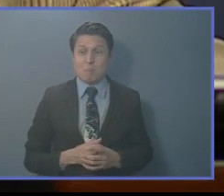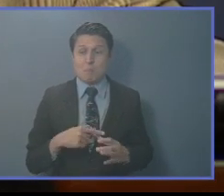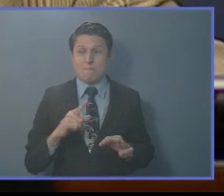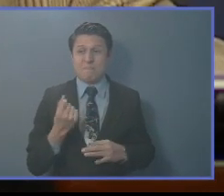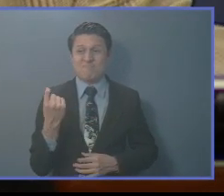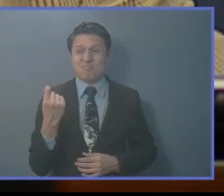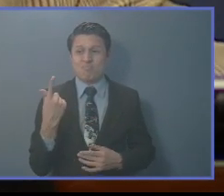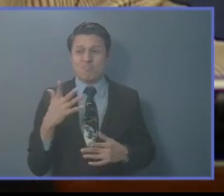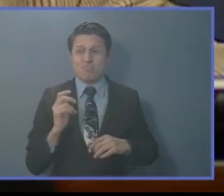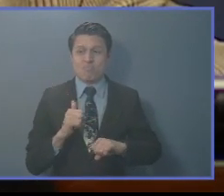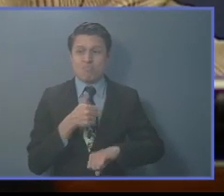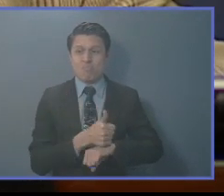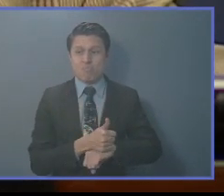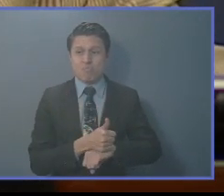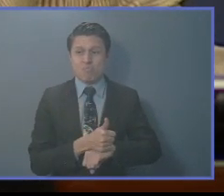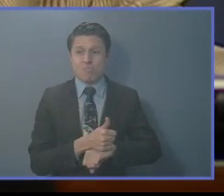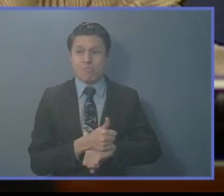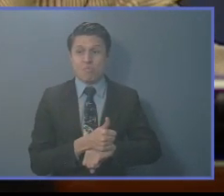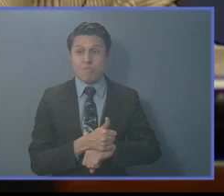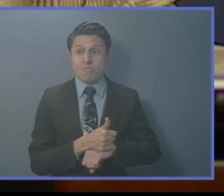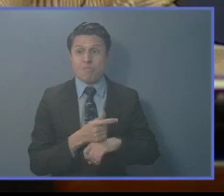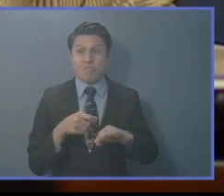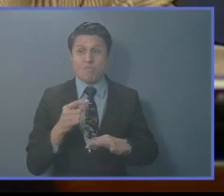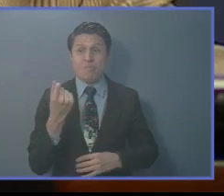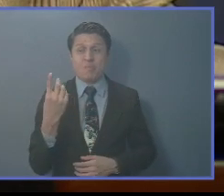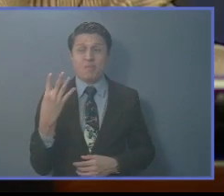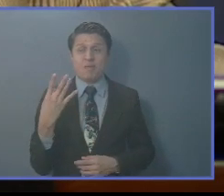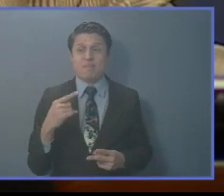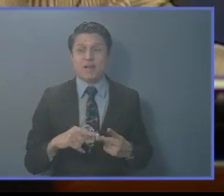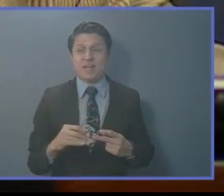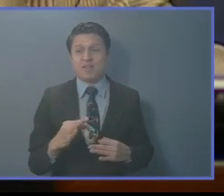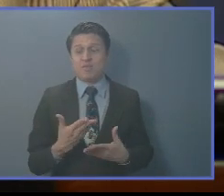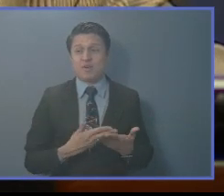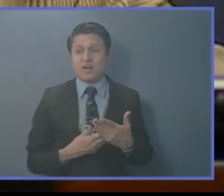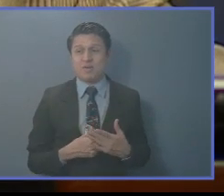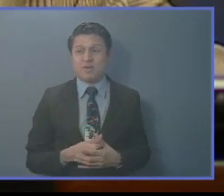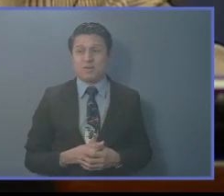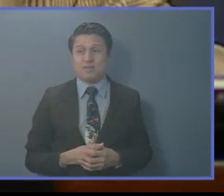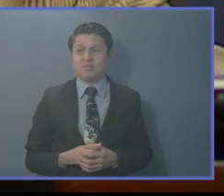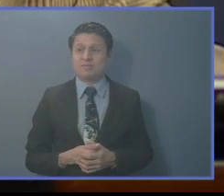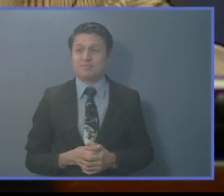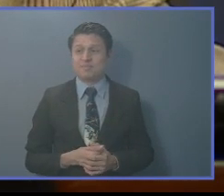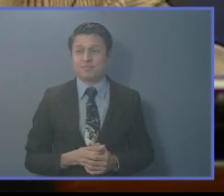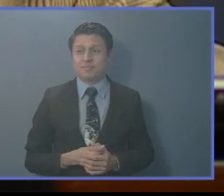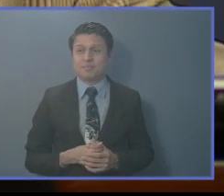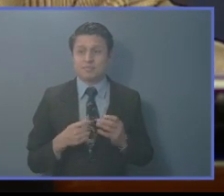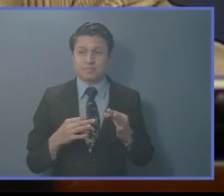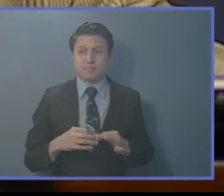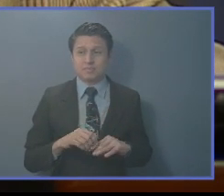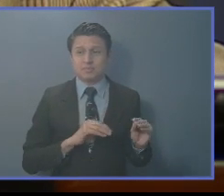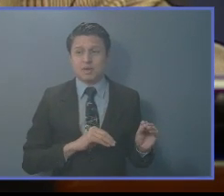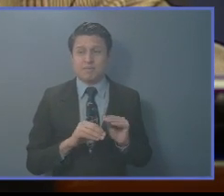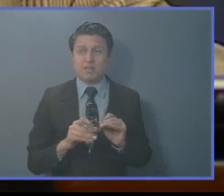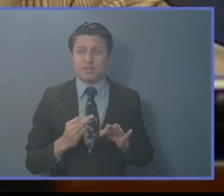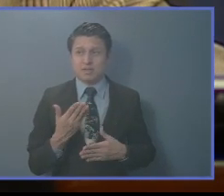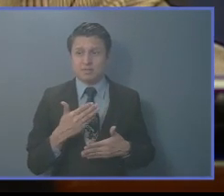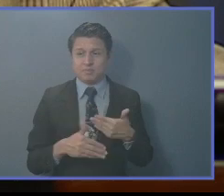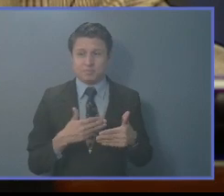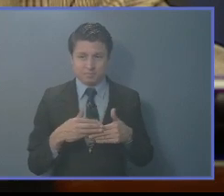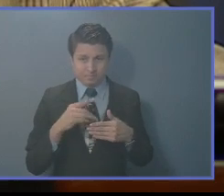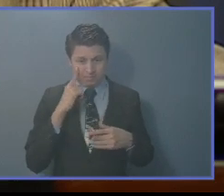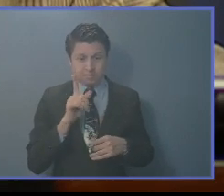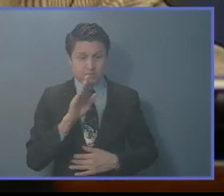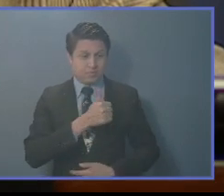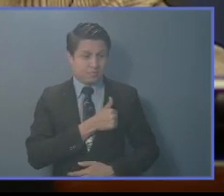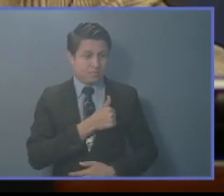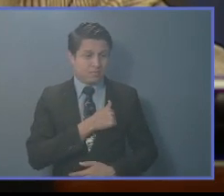11. Establecimientos para deporte por contacto. 12. Casinos y loterías. 13. Parques acuáticos, zoológicos, turicentros y similares en lo que